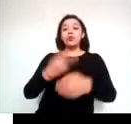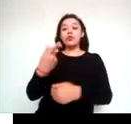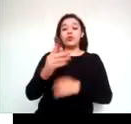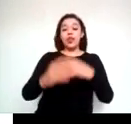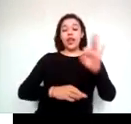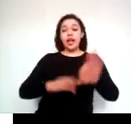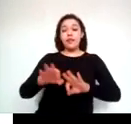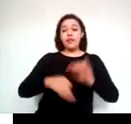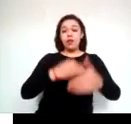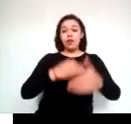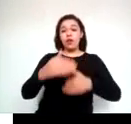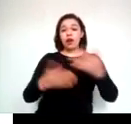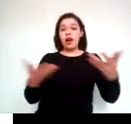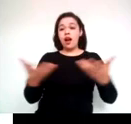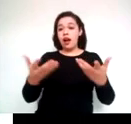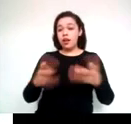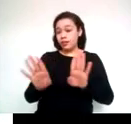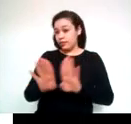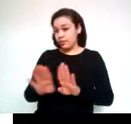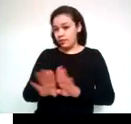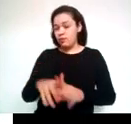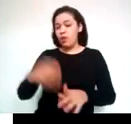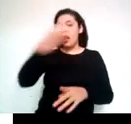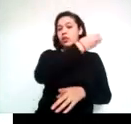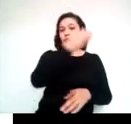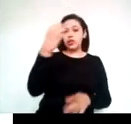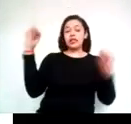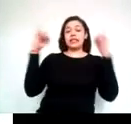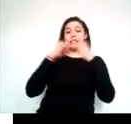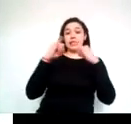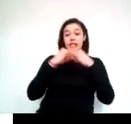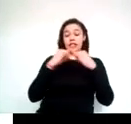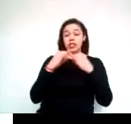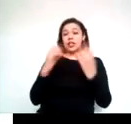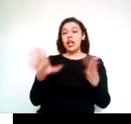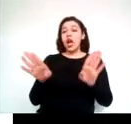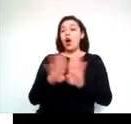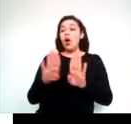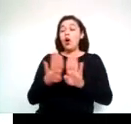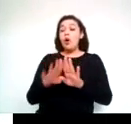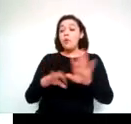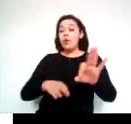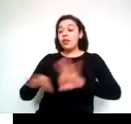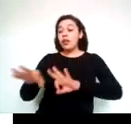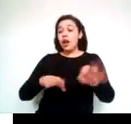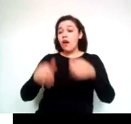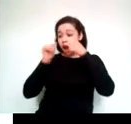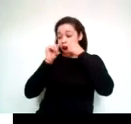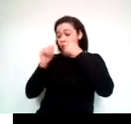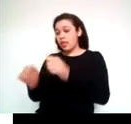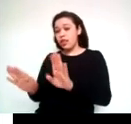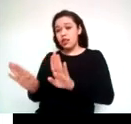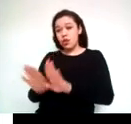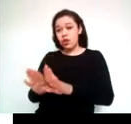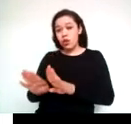y su trabajo, ¿no? Cómo las organizaciones y las instituciones están dirigiendo a los colaboradores y por qué están